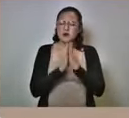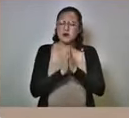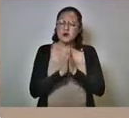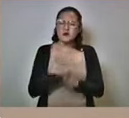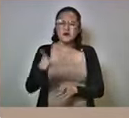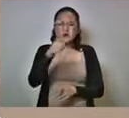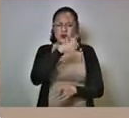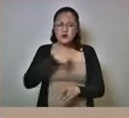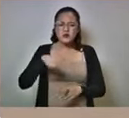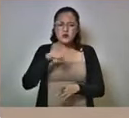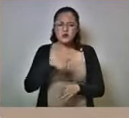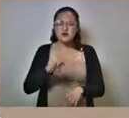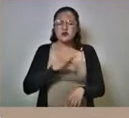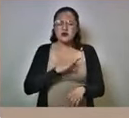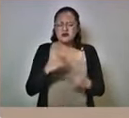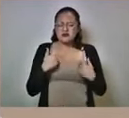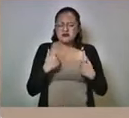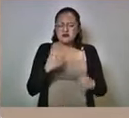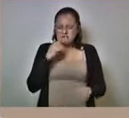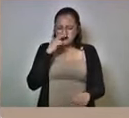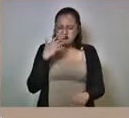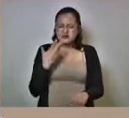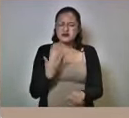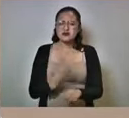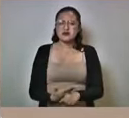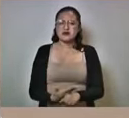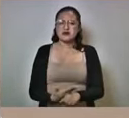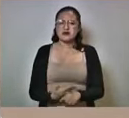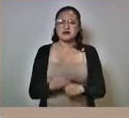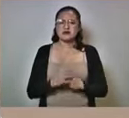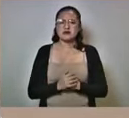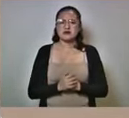disciplinemos nuestro comportamiento social.